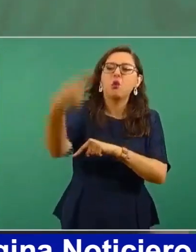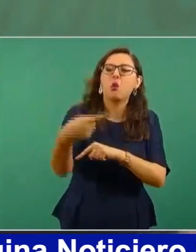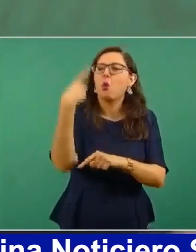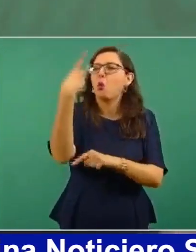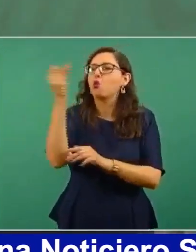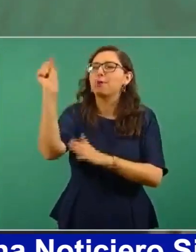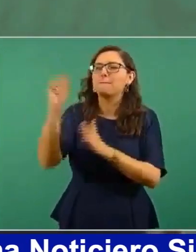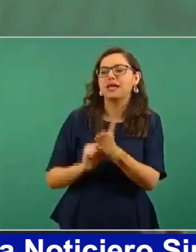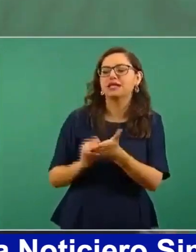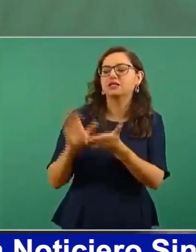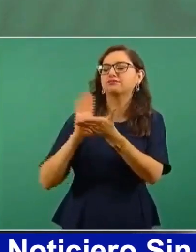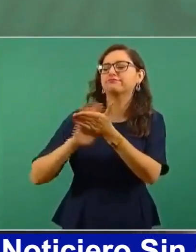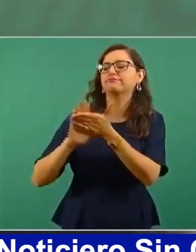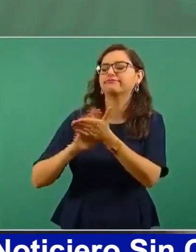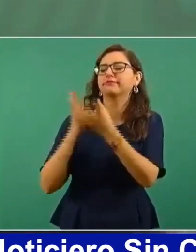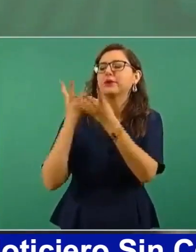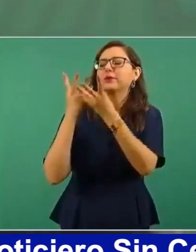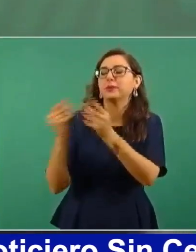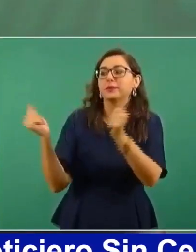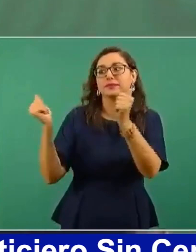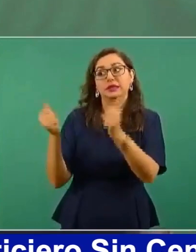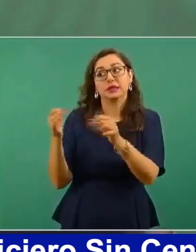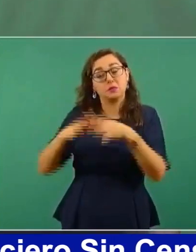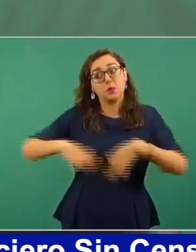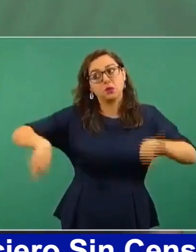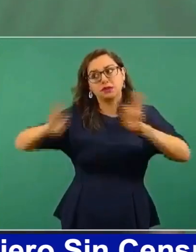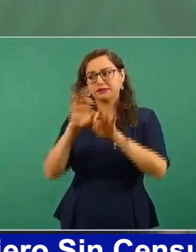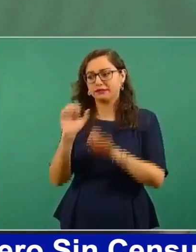lo que hay que hacer es que no pase.